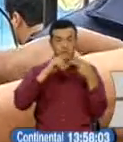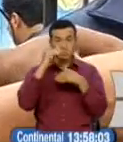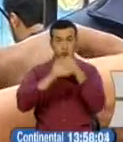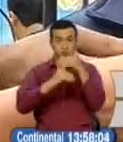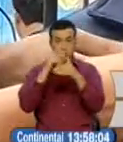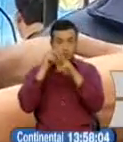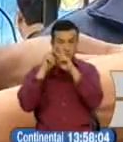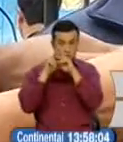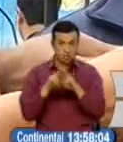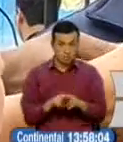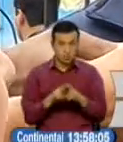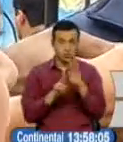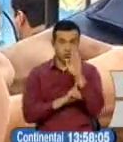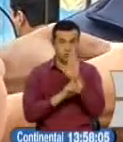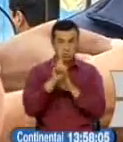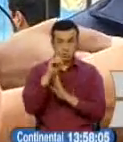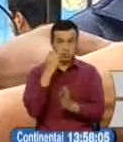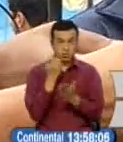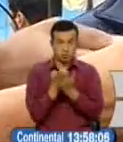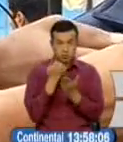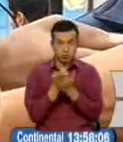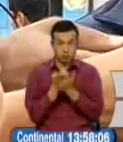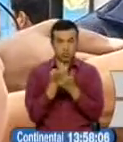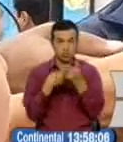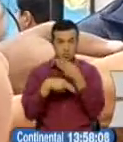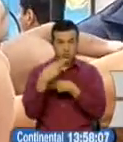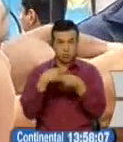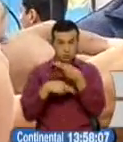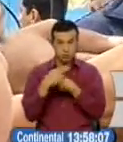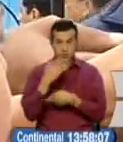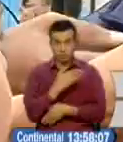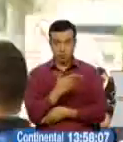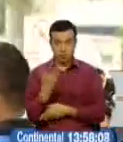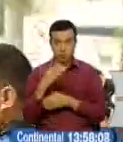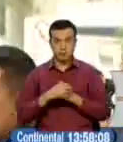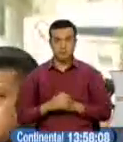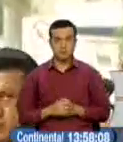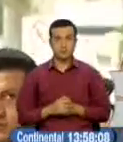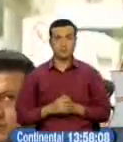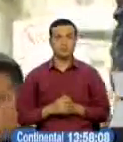de verificación de desarrollo económico del negocio y de la unidad económica familiar.